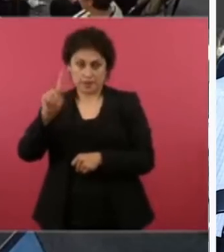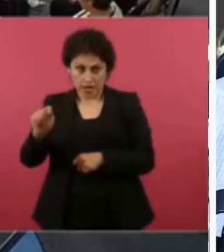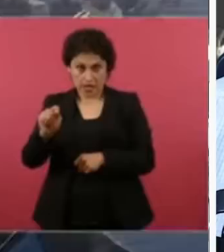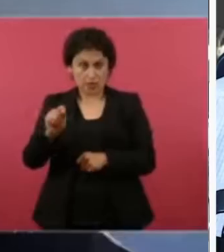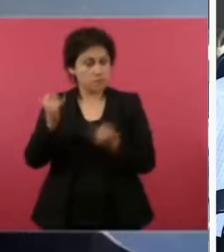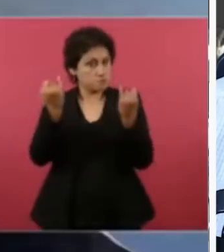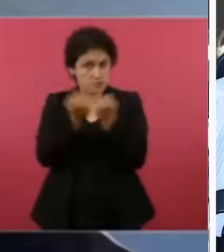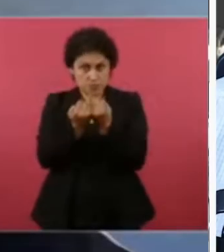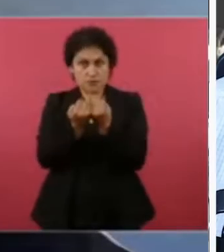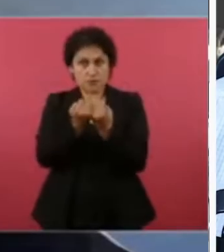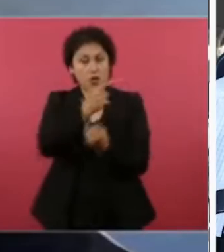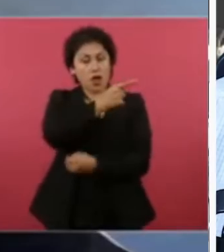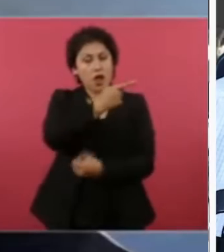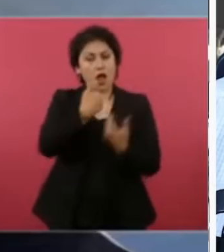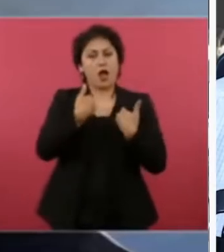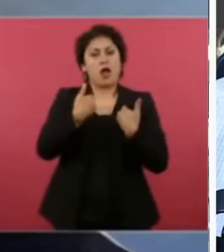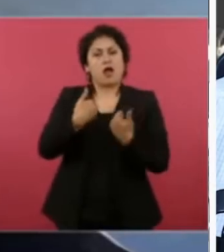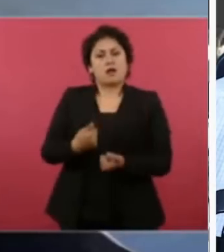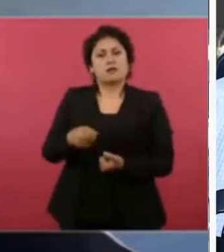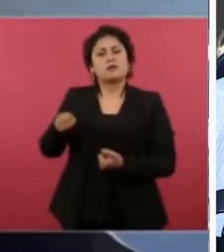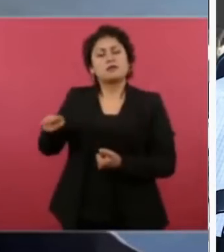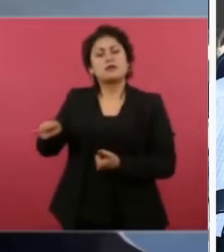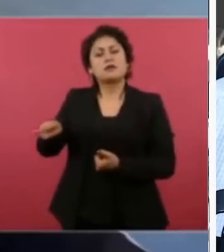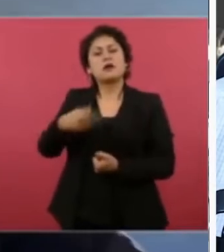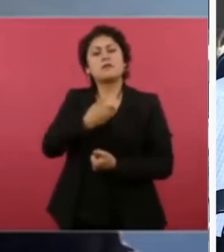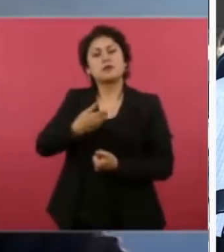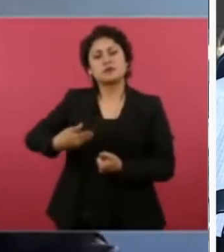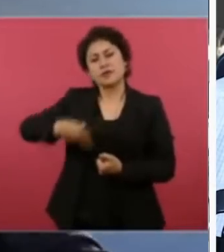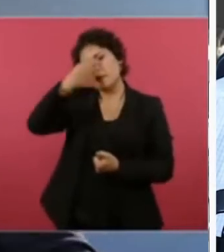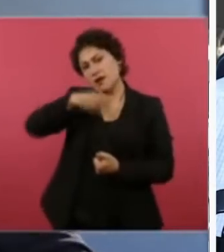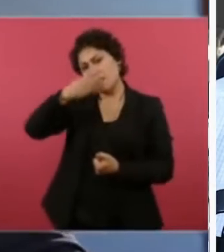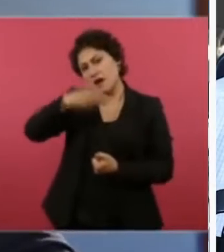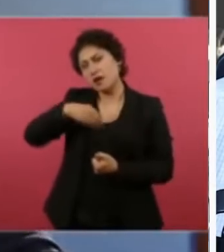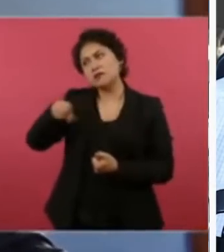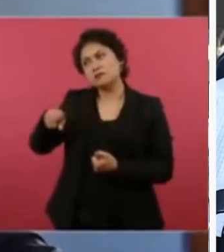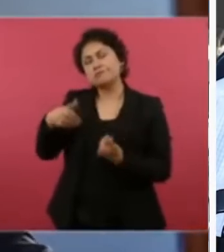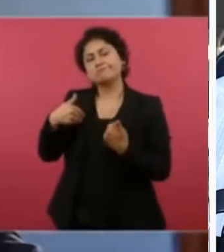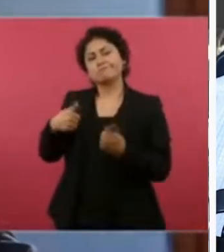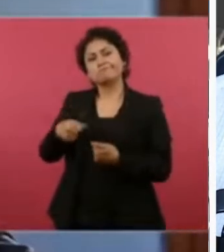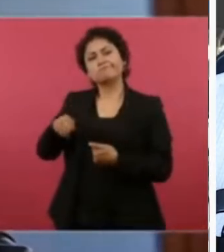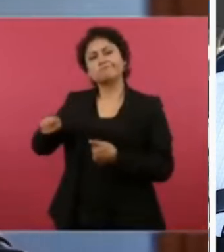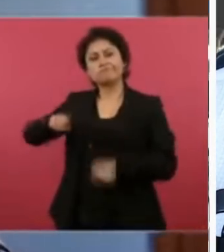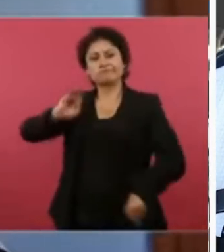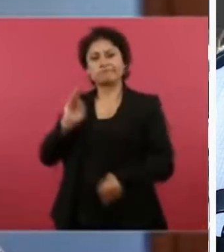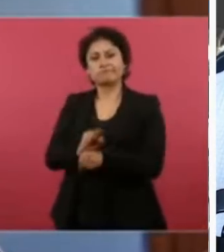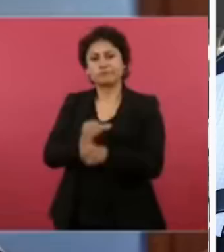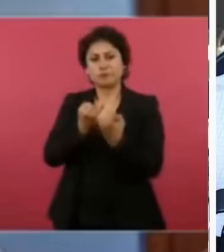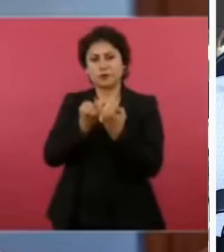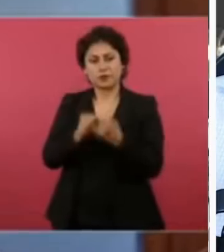entendió las profundas razones que llevaron al presidente patriota Lázaro Cárdenas a actuar en favor de nuestra